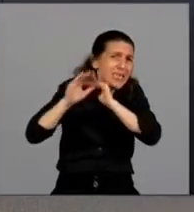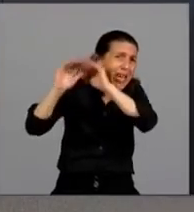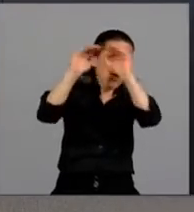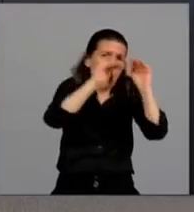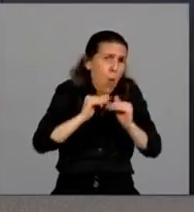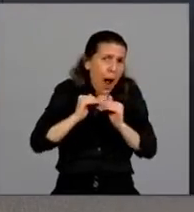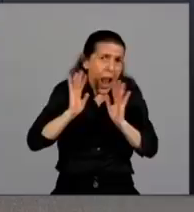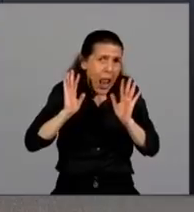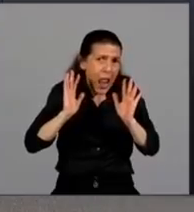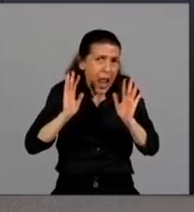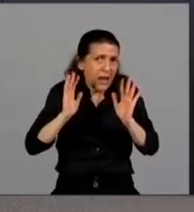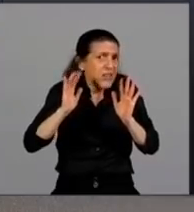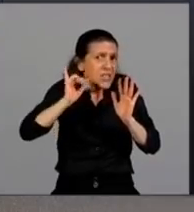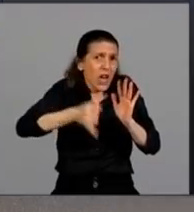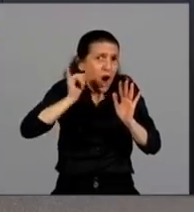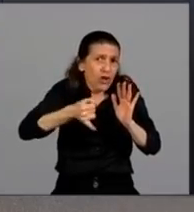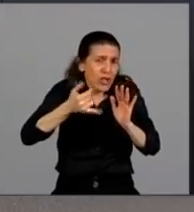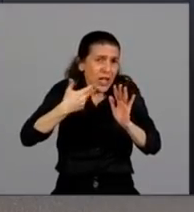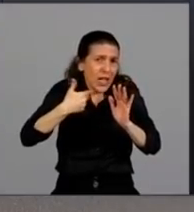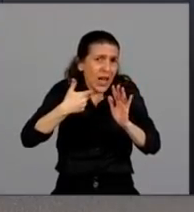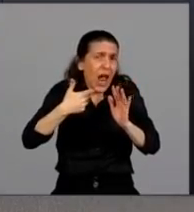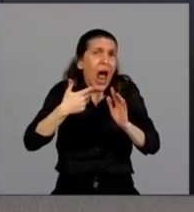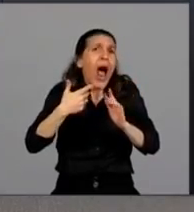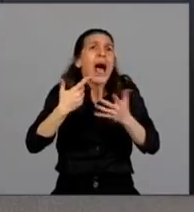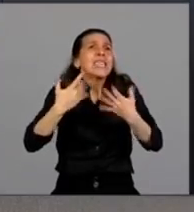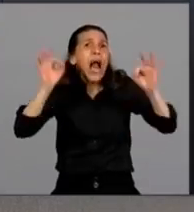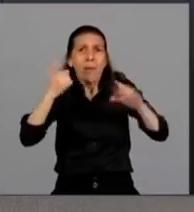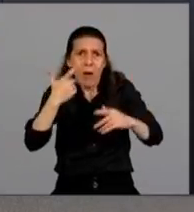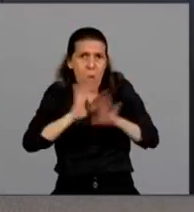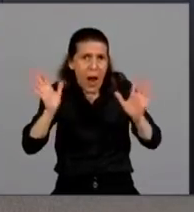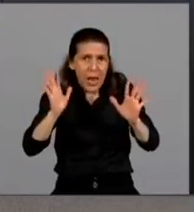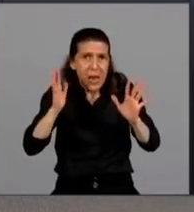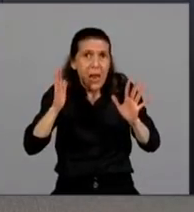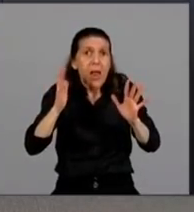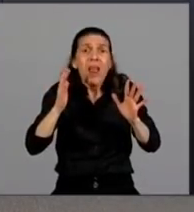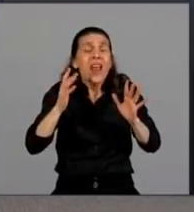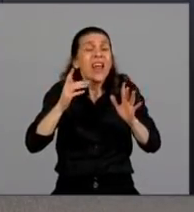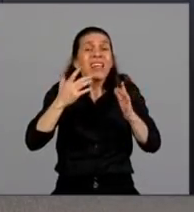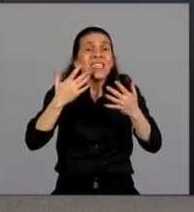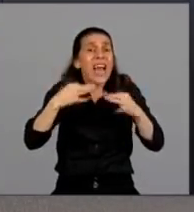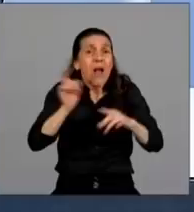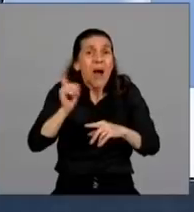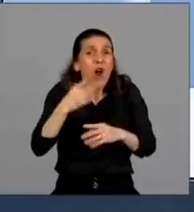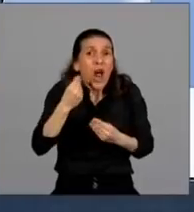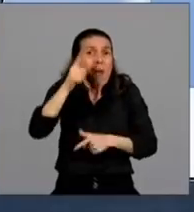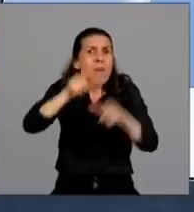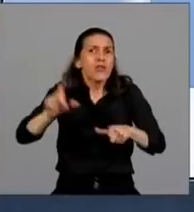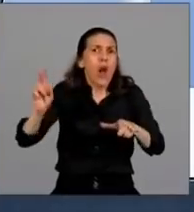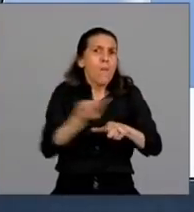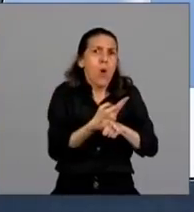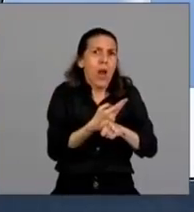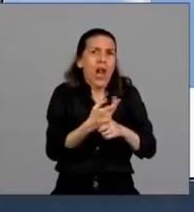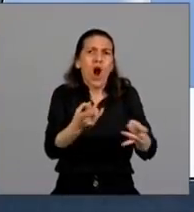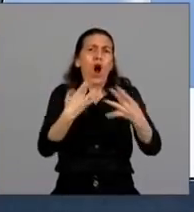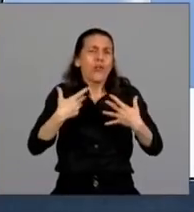evitable. No es evitable. Lo que sí son evitables son las muertes y son los contagios. No